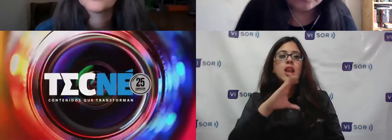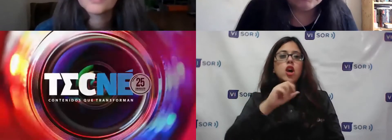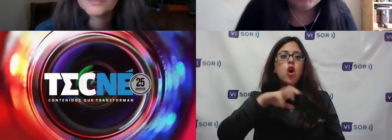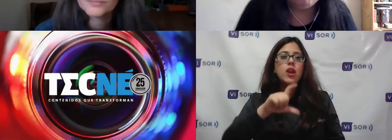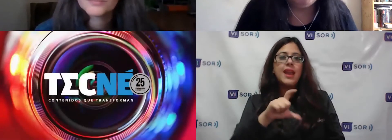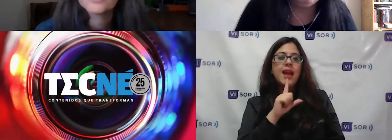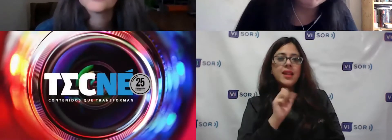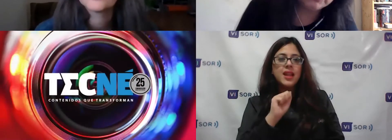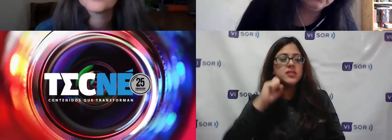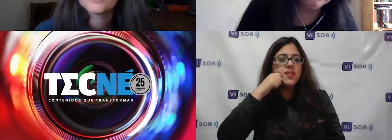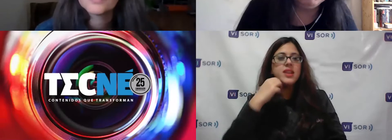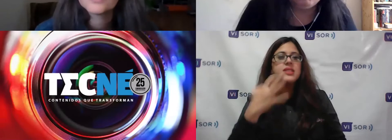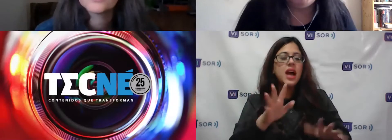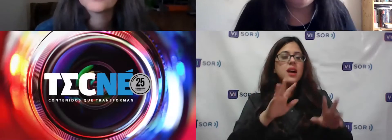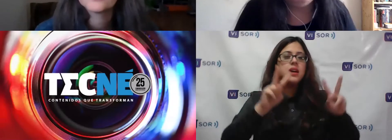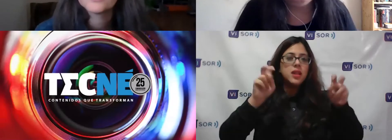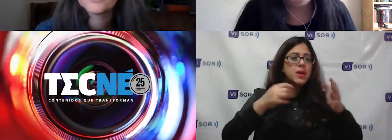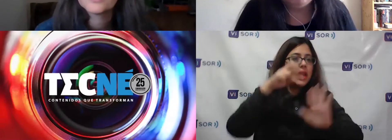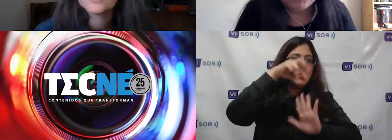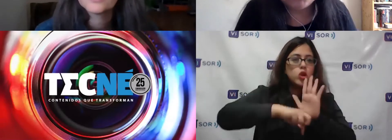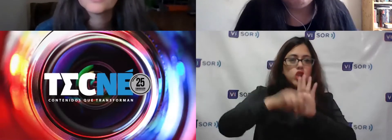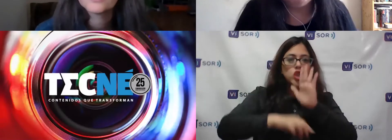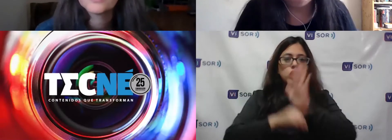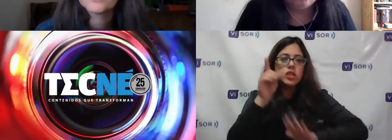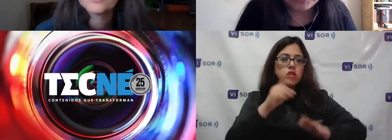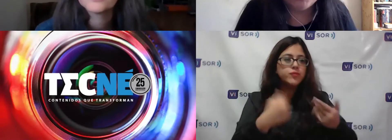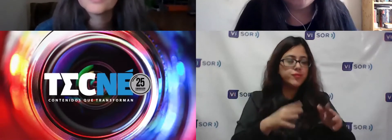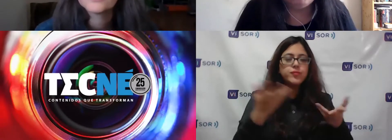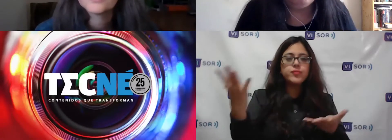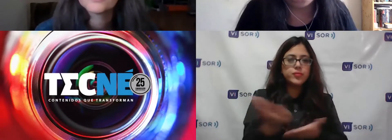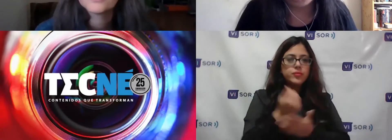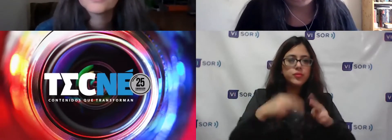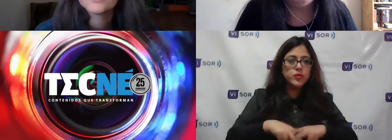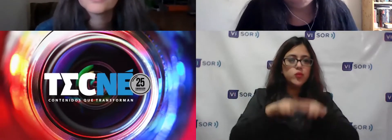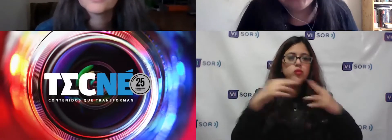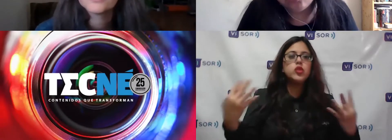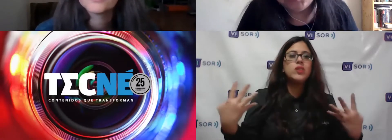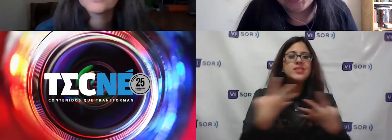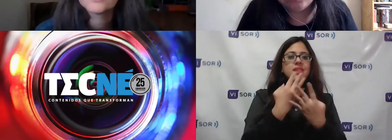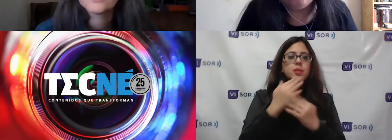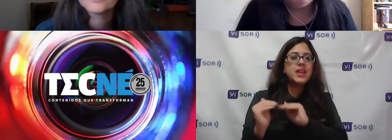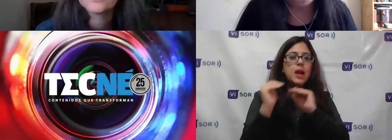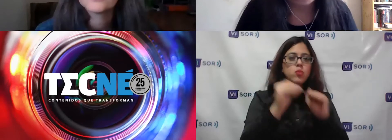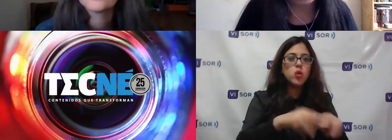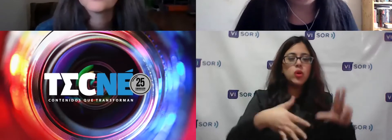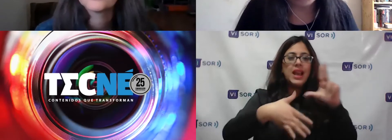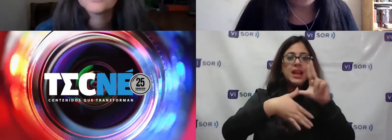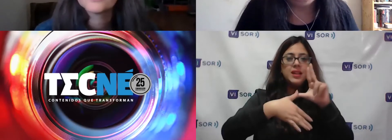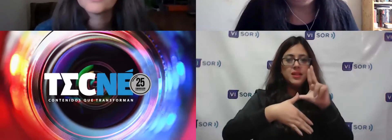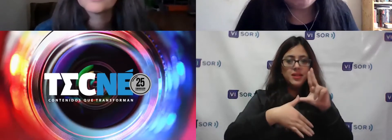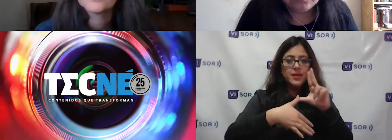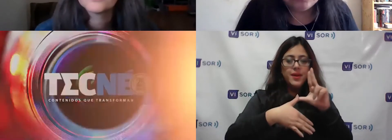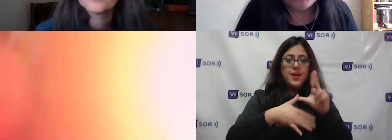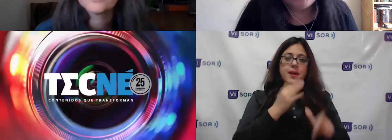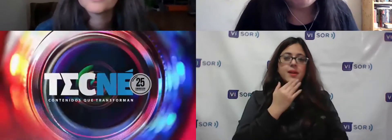industria para proyectos en desarrollo determinados para conseguir financiamiento redes apoyo a nivel latinoamericano y también